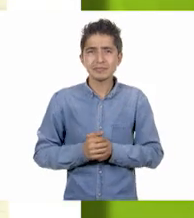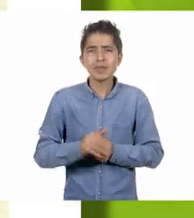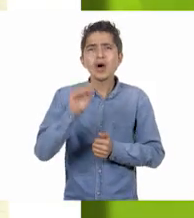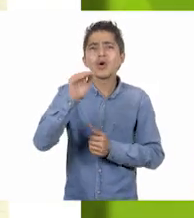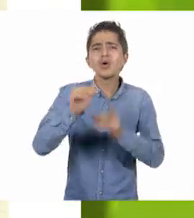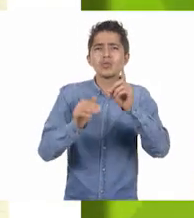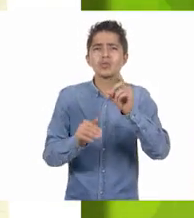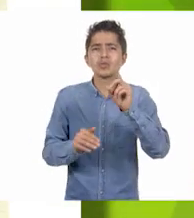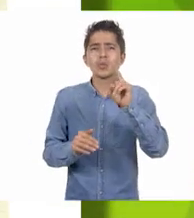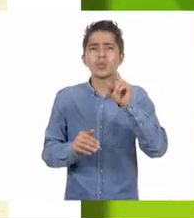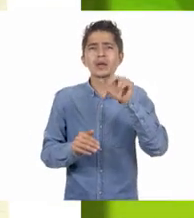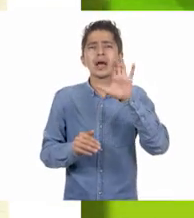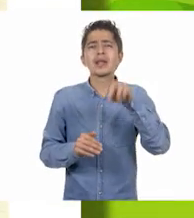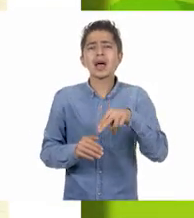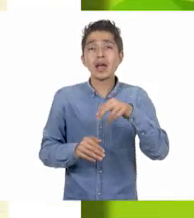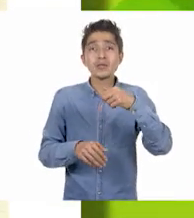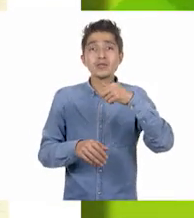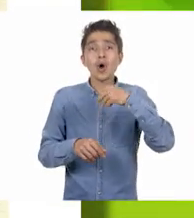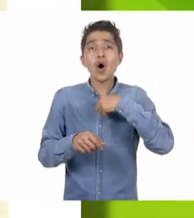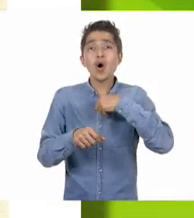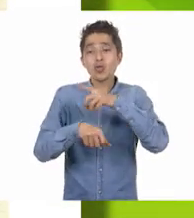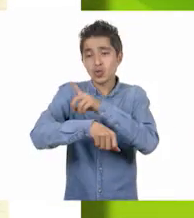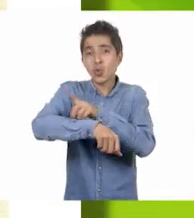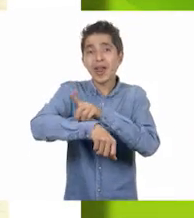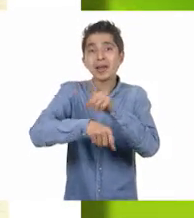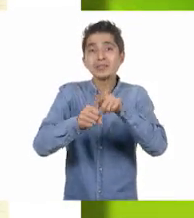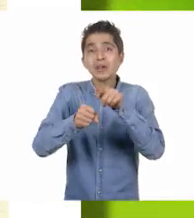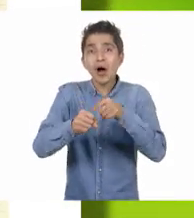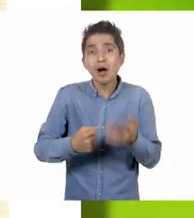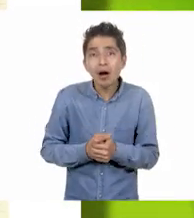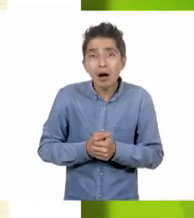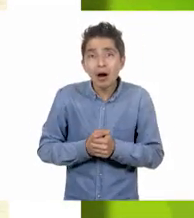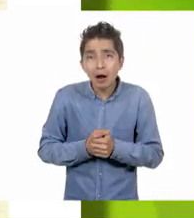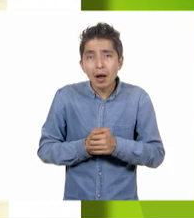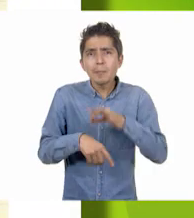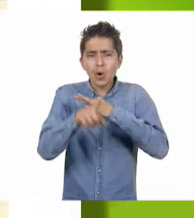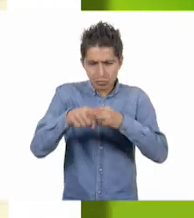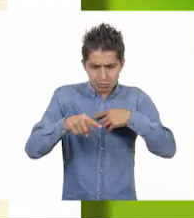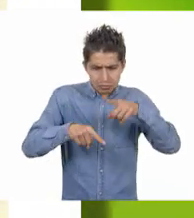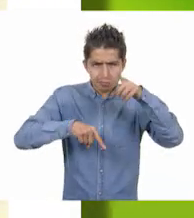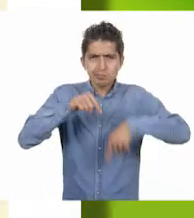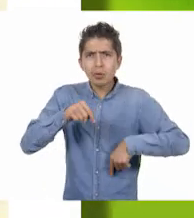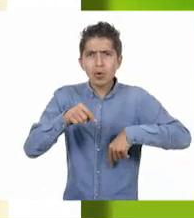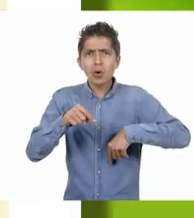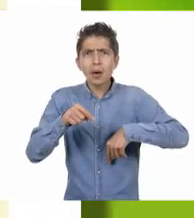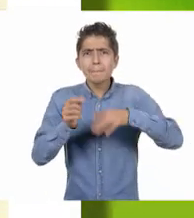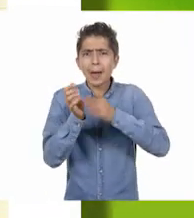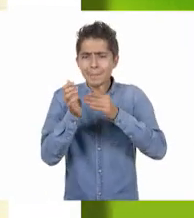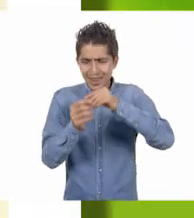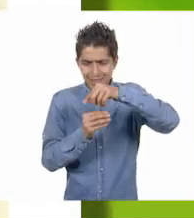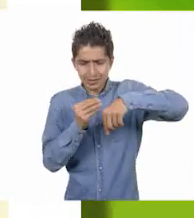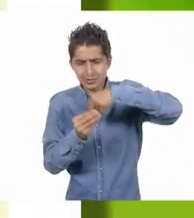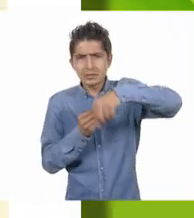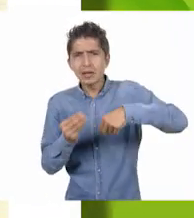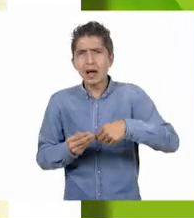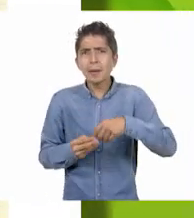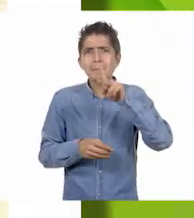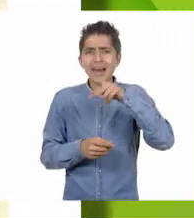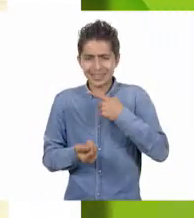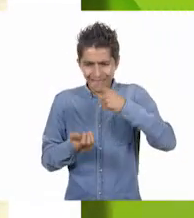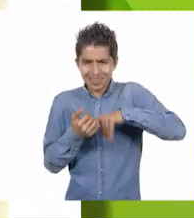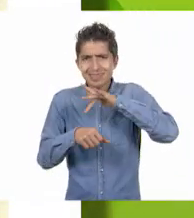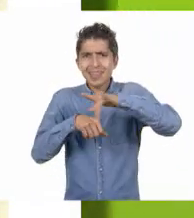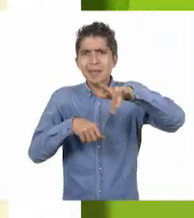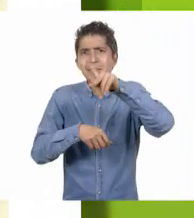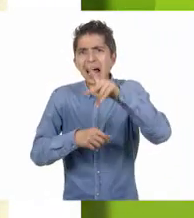Oye, Duncan, yo soy Crayón Durazno. ¿Por qué me quitaste mi envoltura? Ahora estoy desnudo